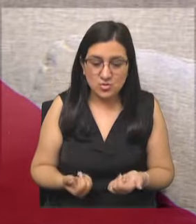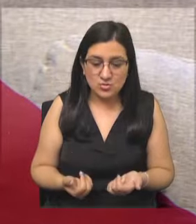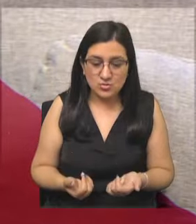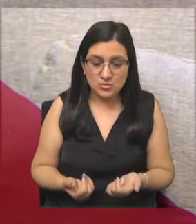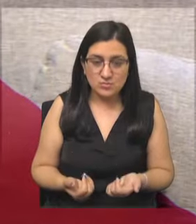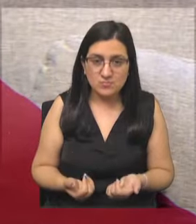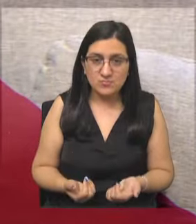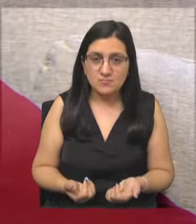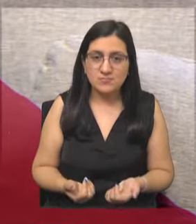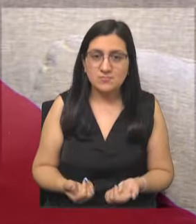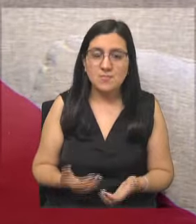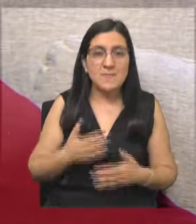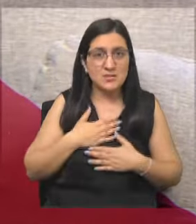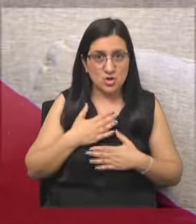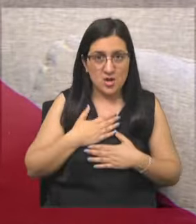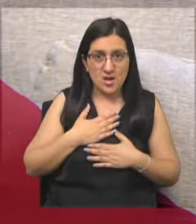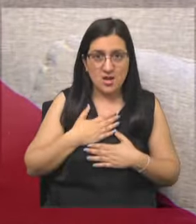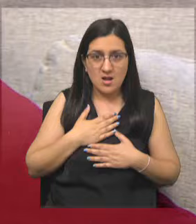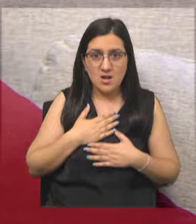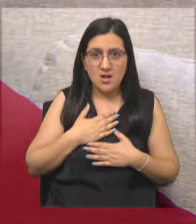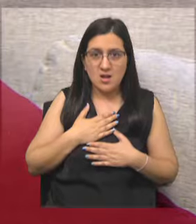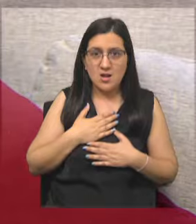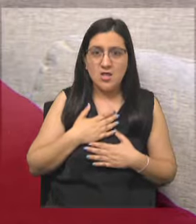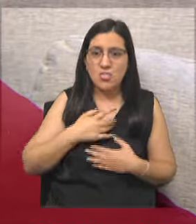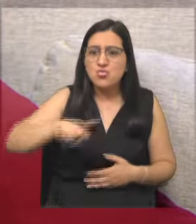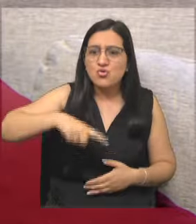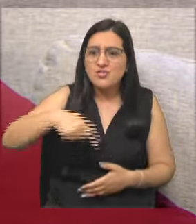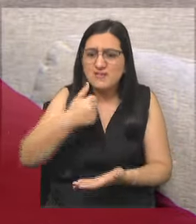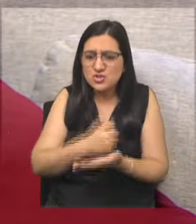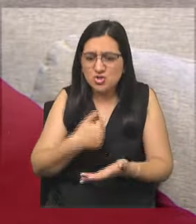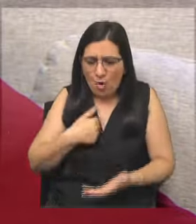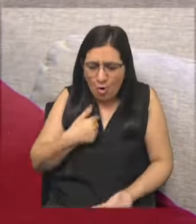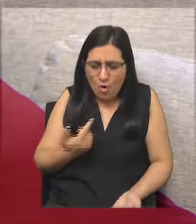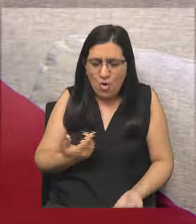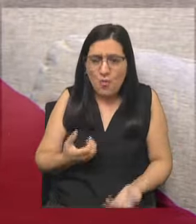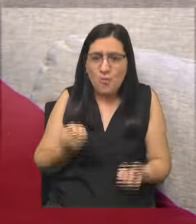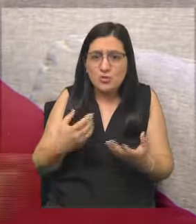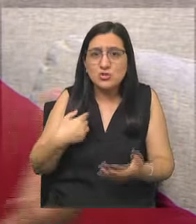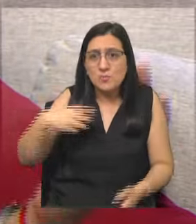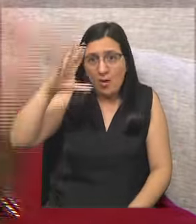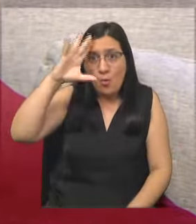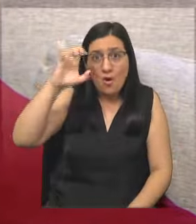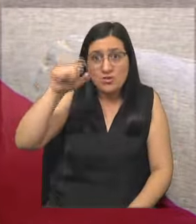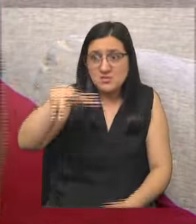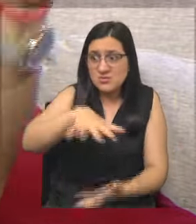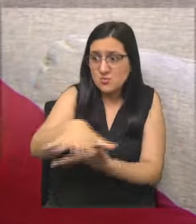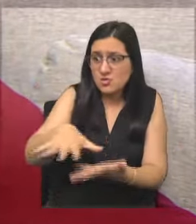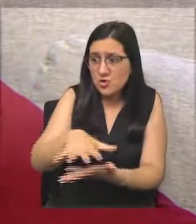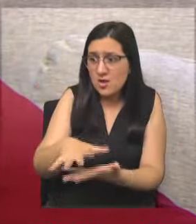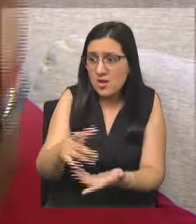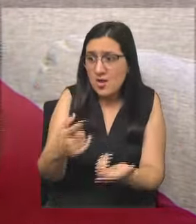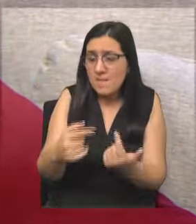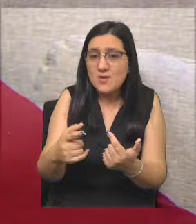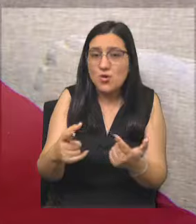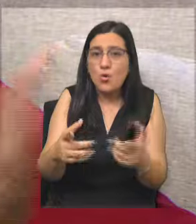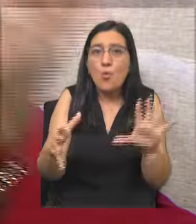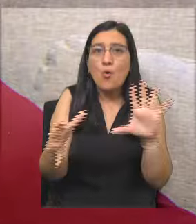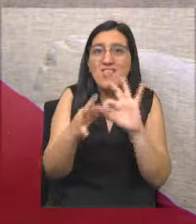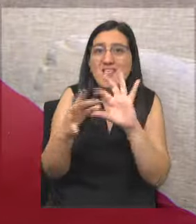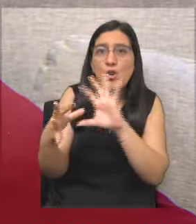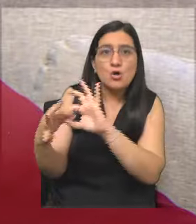nivel absolutamente personal, ni siquiera como periodista, es ¿dónde estaba yo? Porque estaba, porque recuerdo cada uno de estos casos, pero entrelazarlos unos